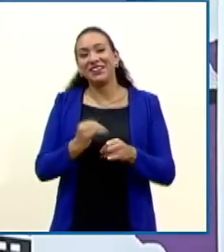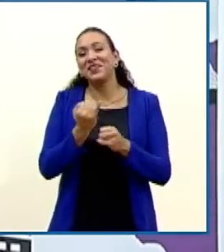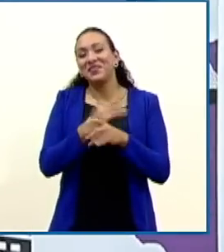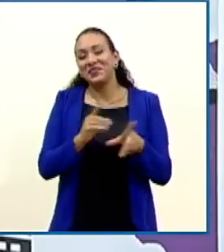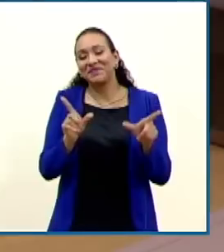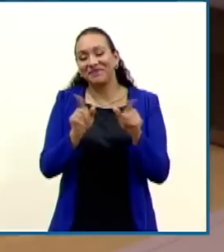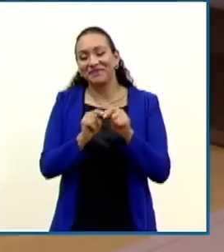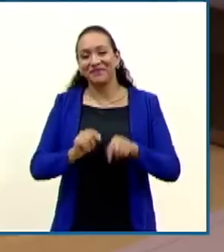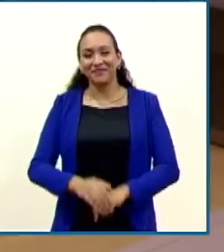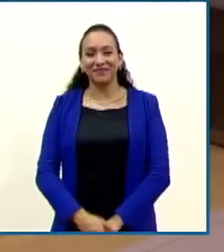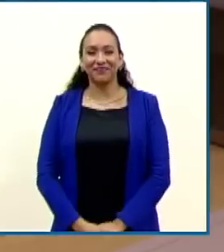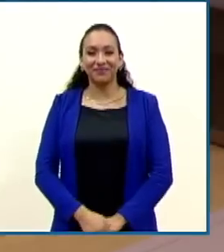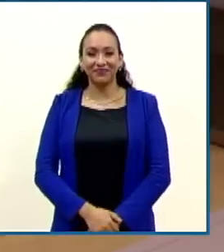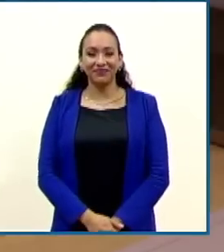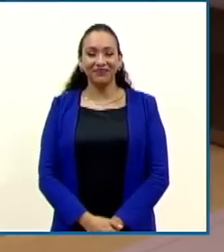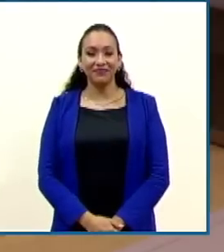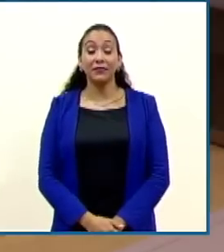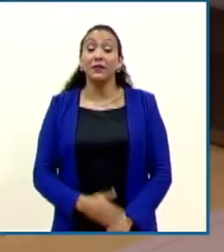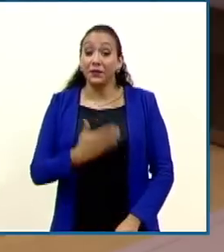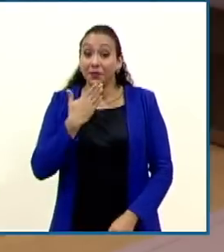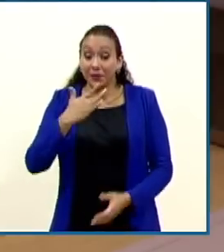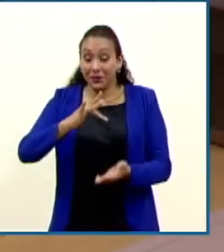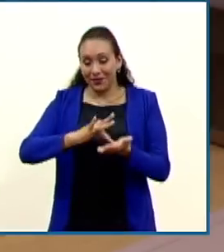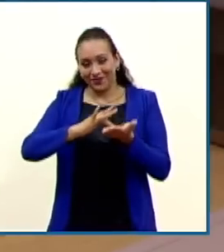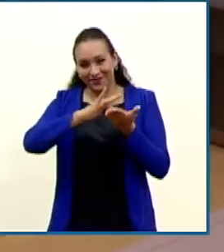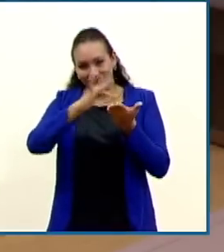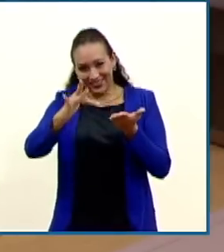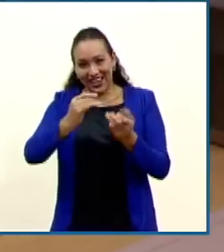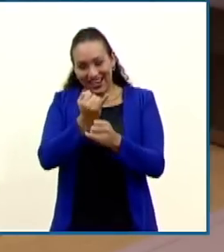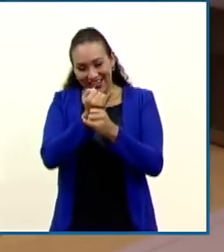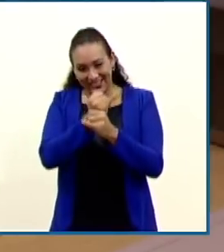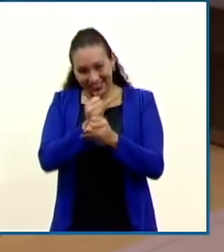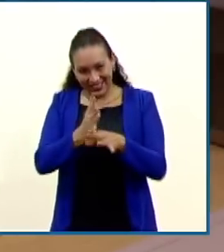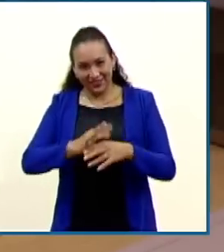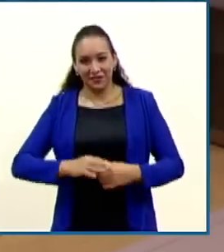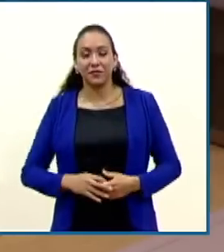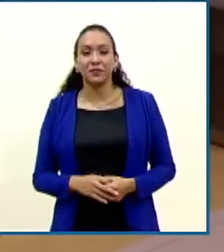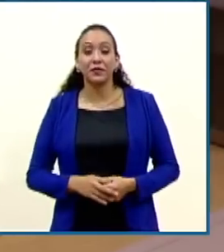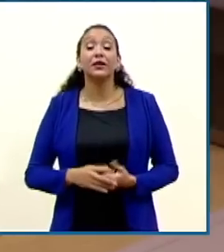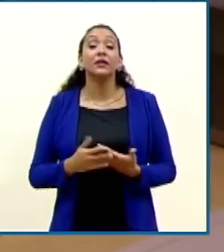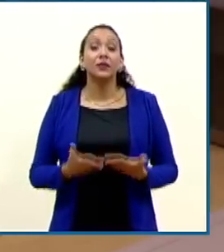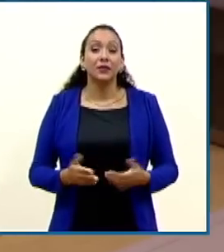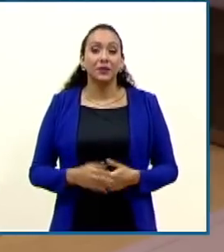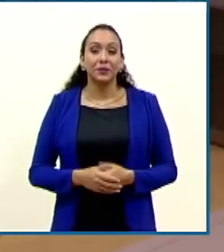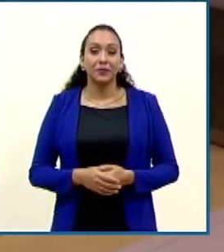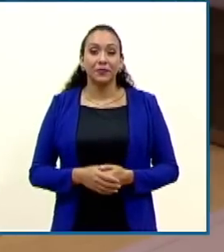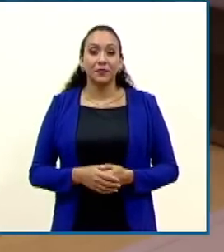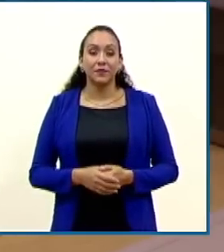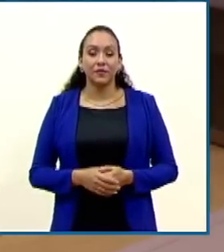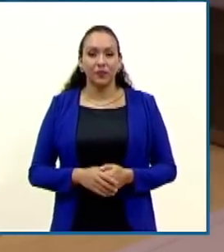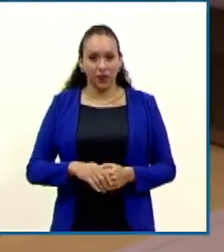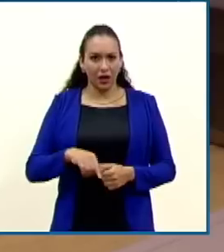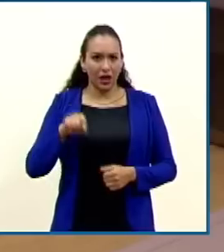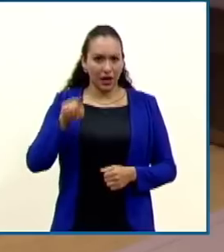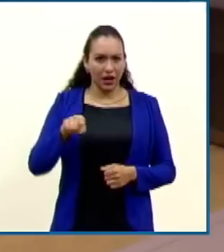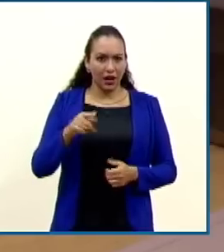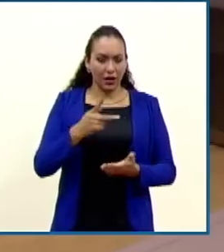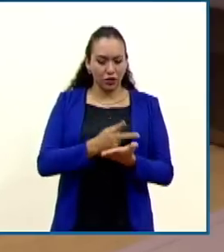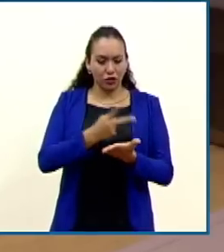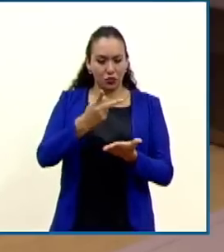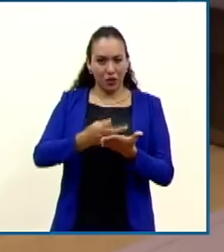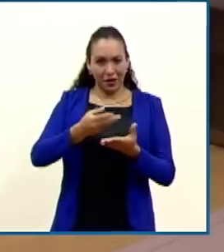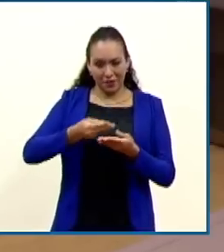tenemos. Enterados, Juan Carlos, muchas gracias y muy buenas tardes para ti. Durante la entrega de los premios